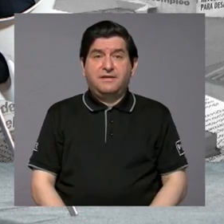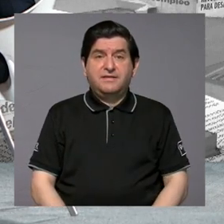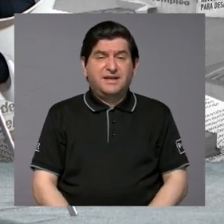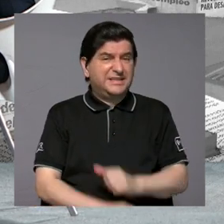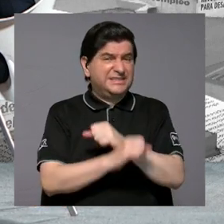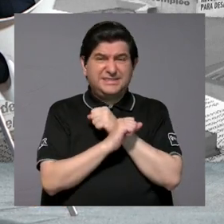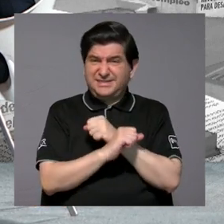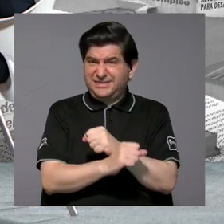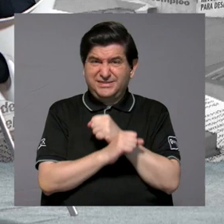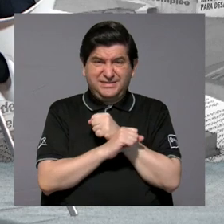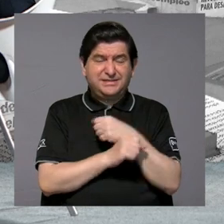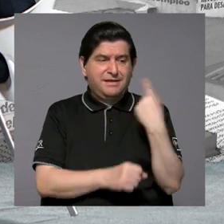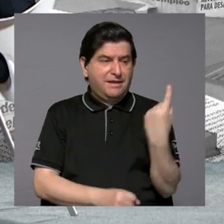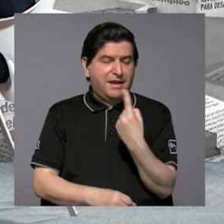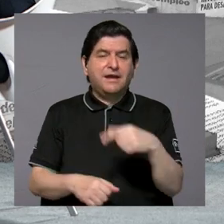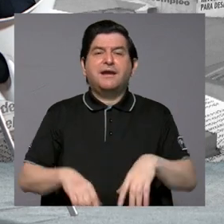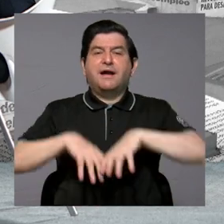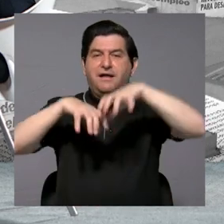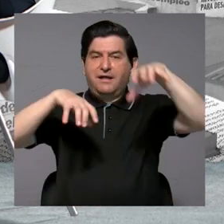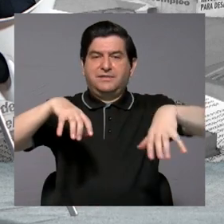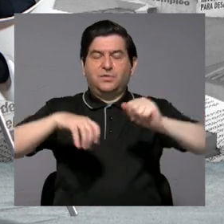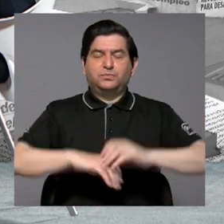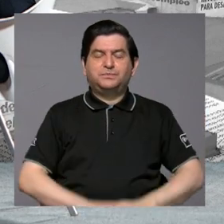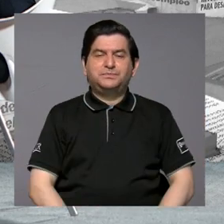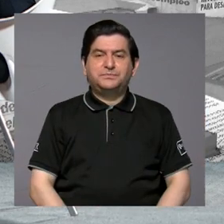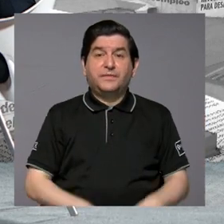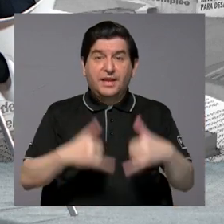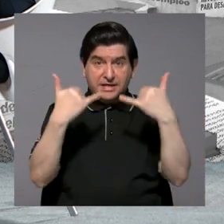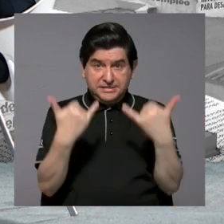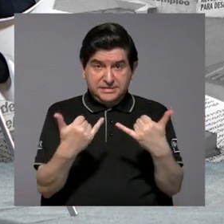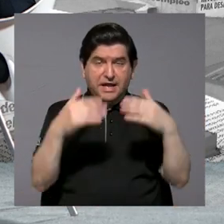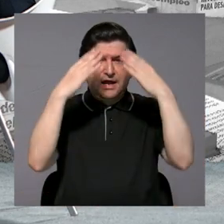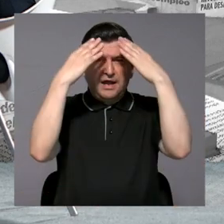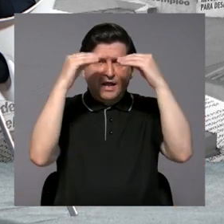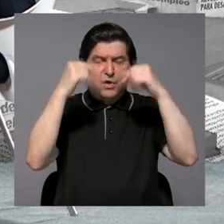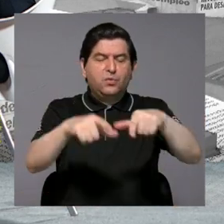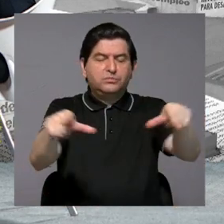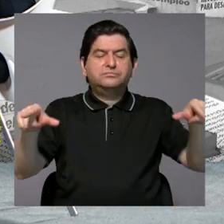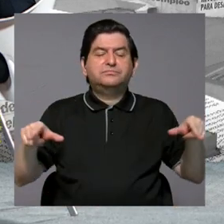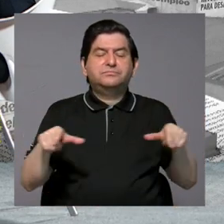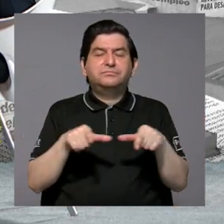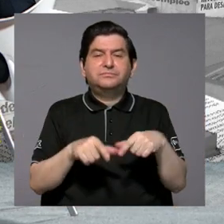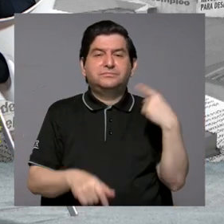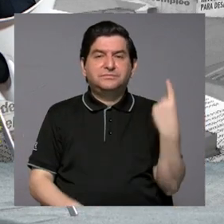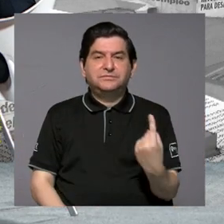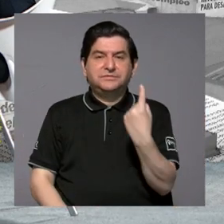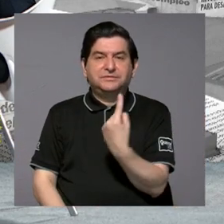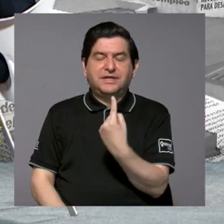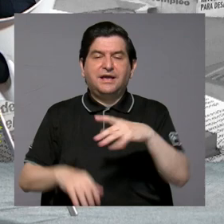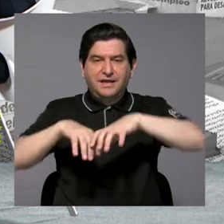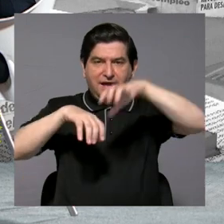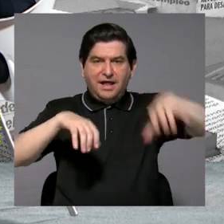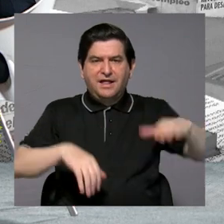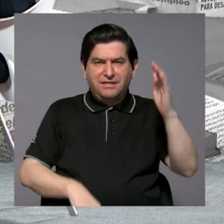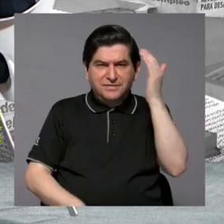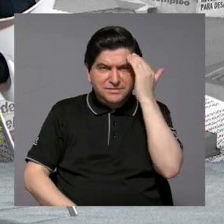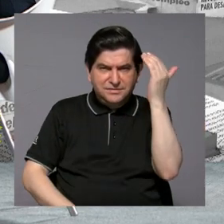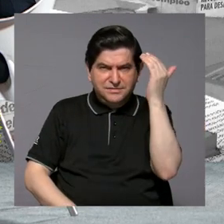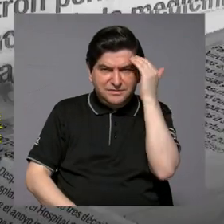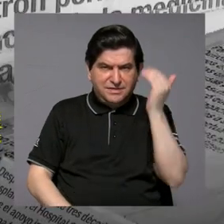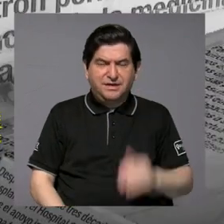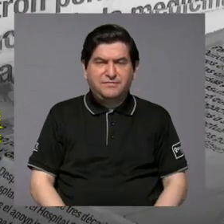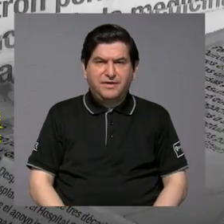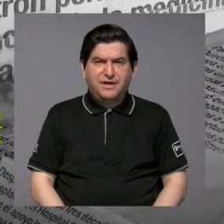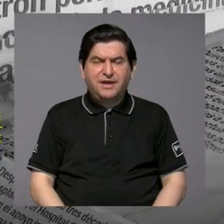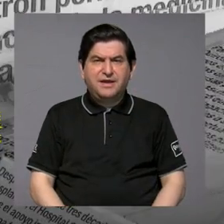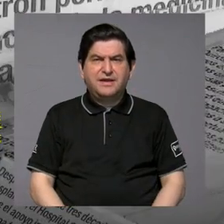seguridad en cada uno de los cantones Entonces ya tenemos un informe territorial de cada uno de los cantones sabemos Cuál es el